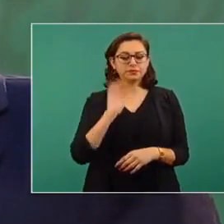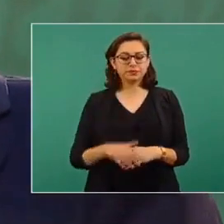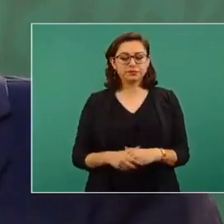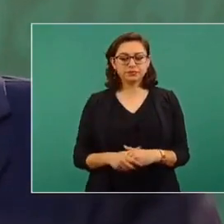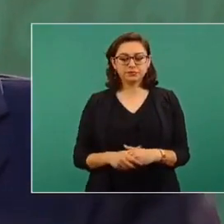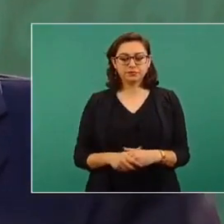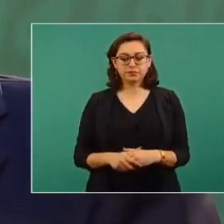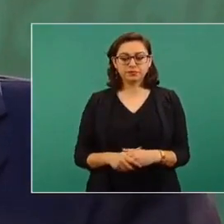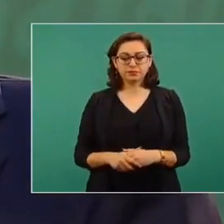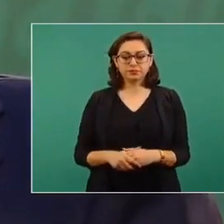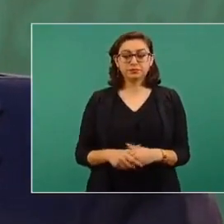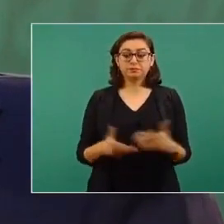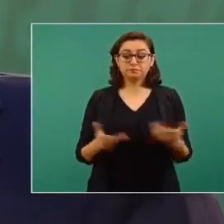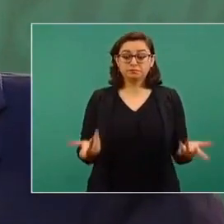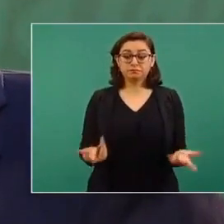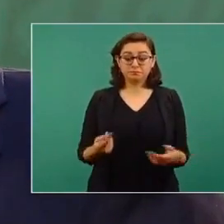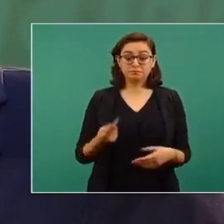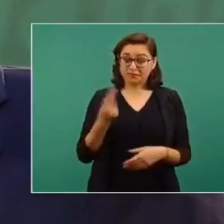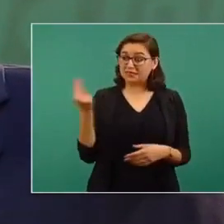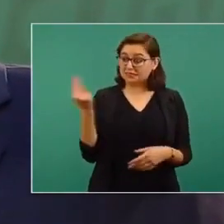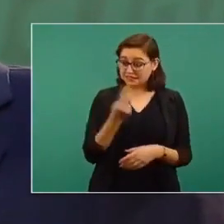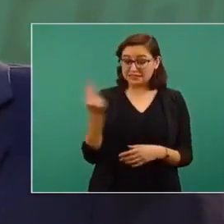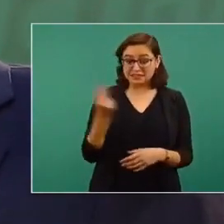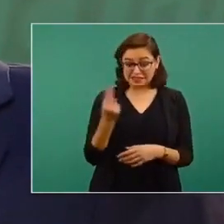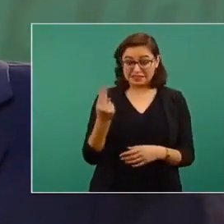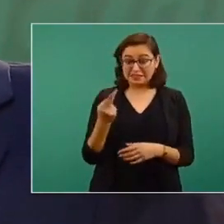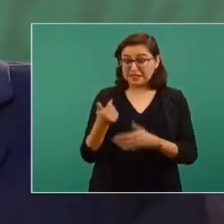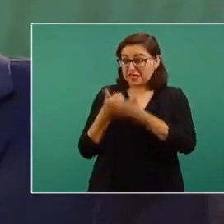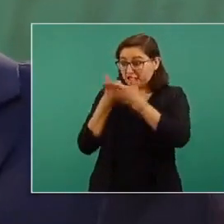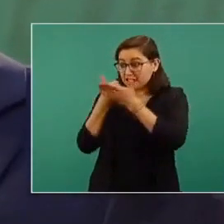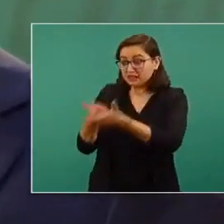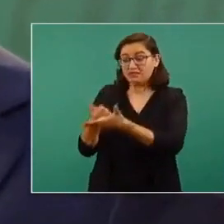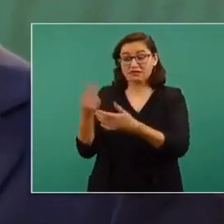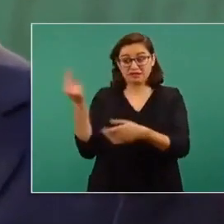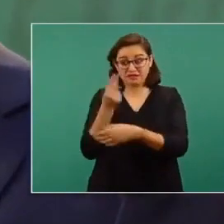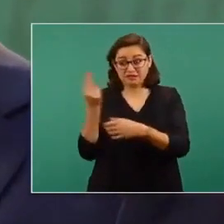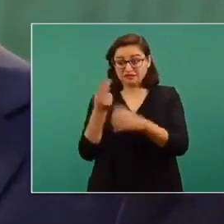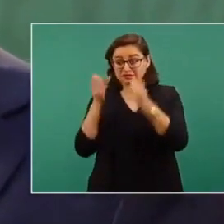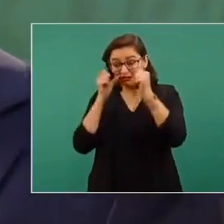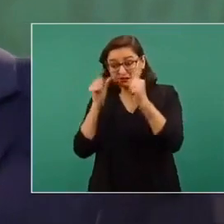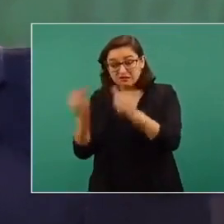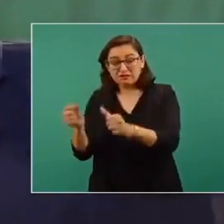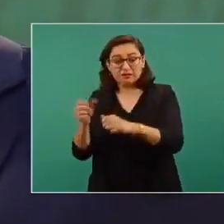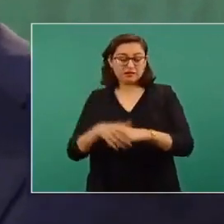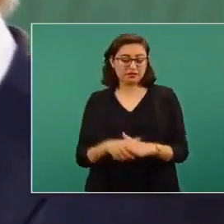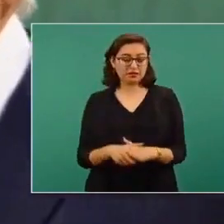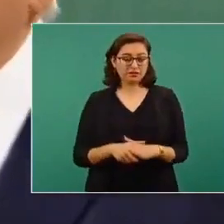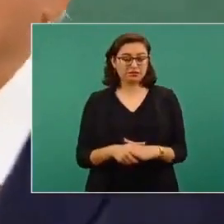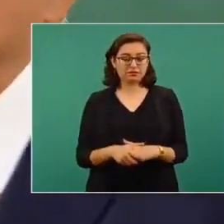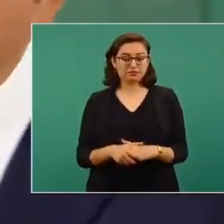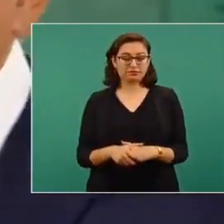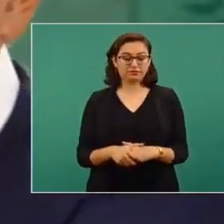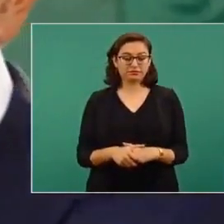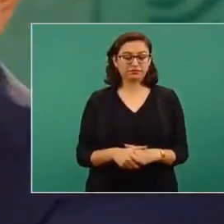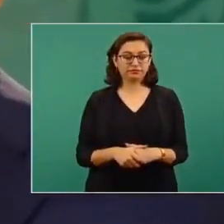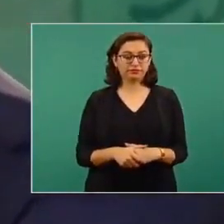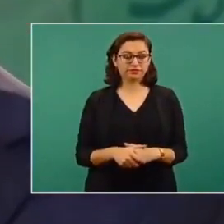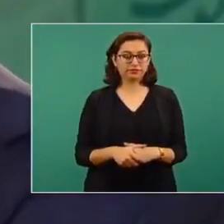Y se necesita atender las causas. No es un asunto que se pueda